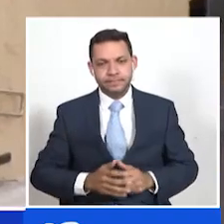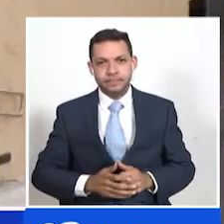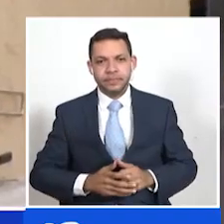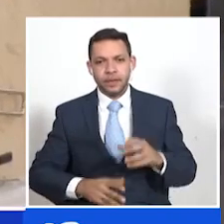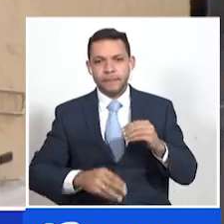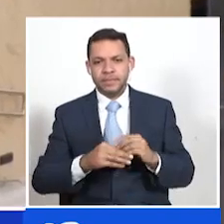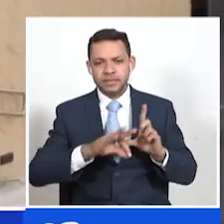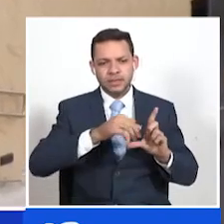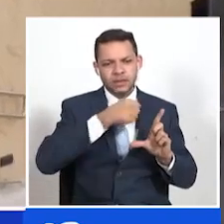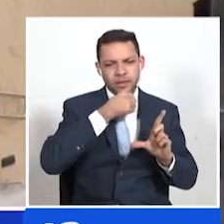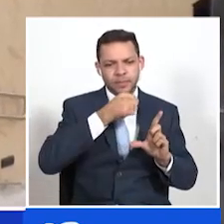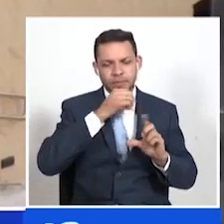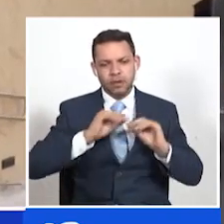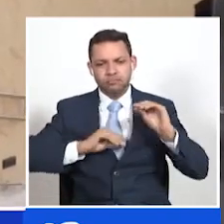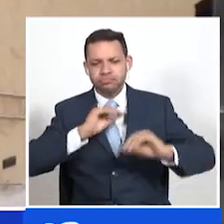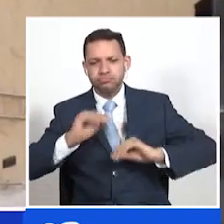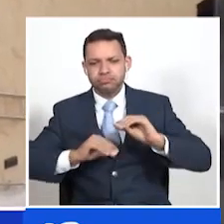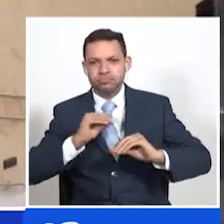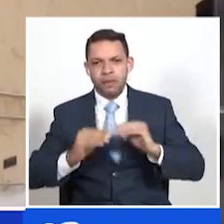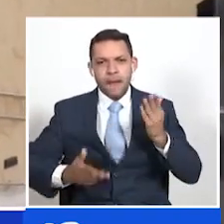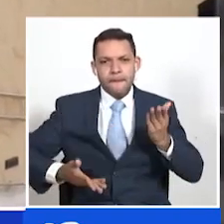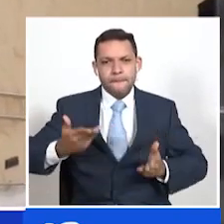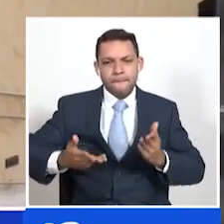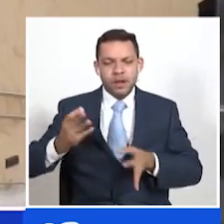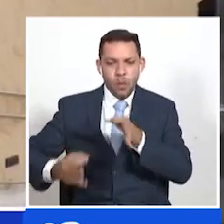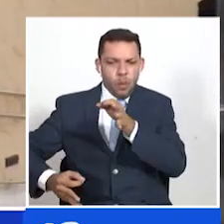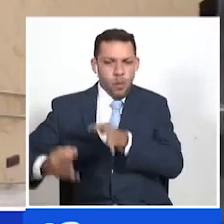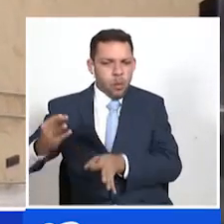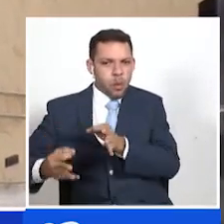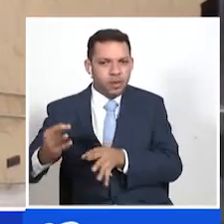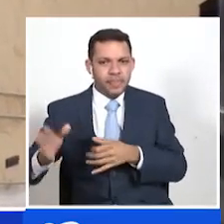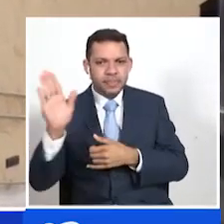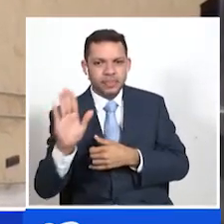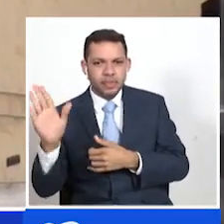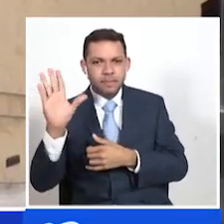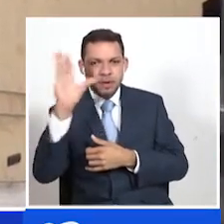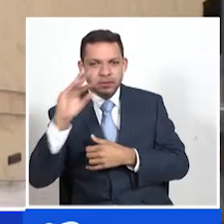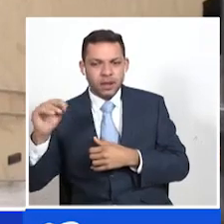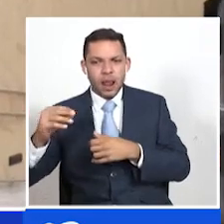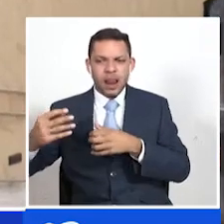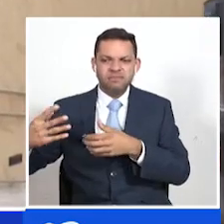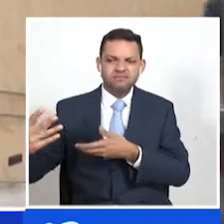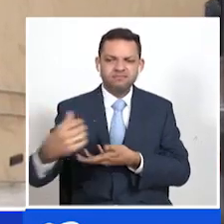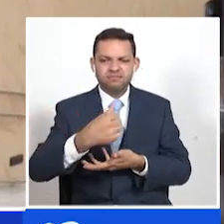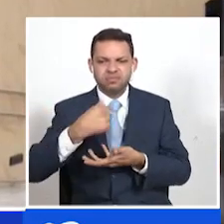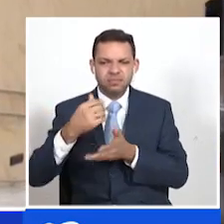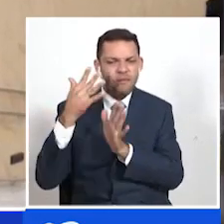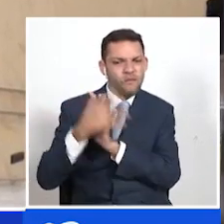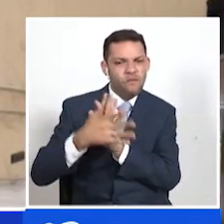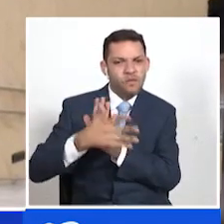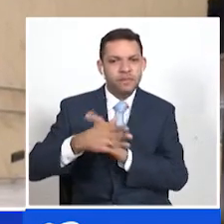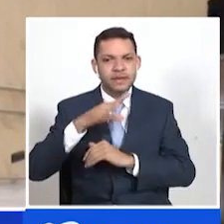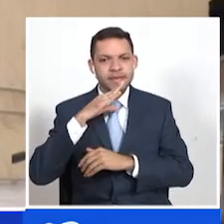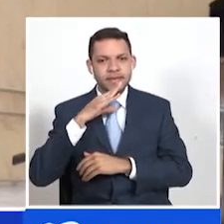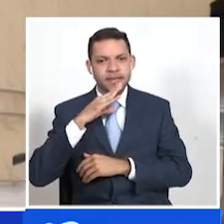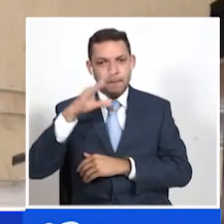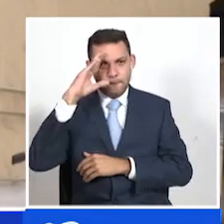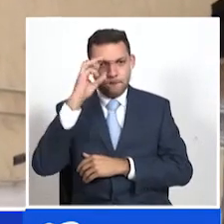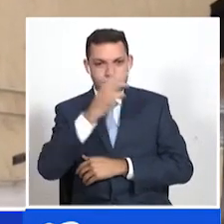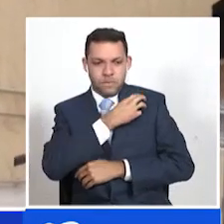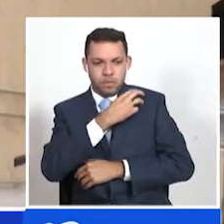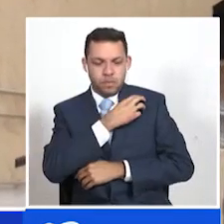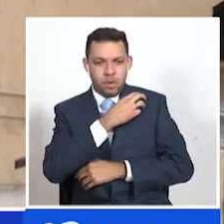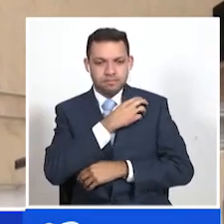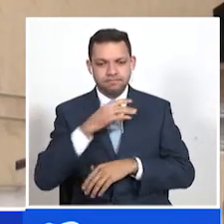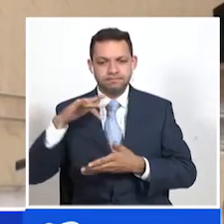En Telecafé Noticias les presentaremos el balance judicial del departamento del Quindío, donde contaremos con la presencia del comandante de la